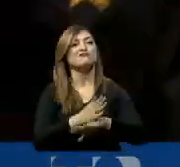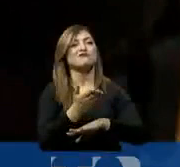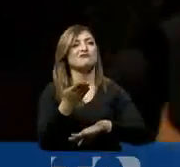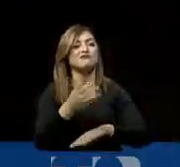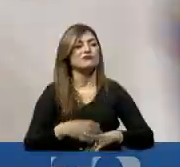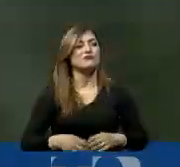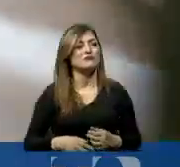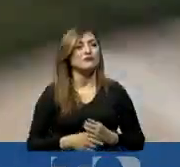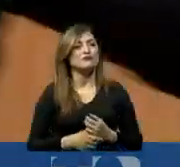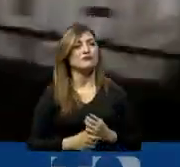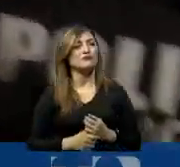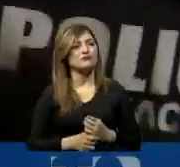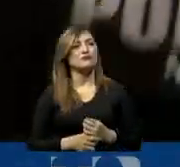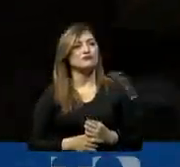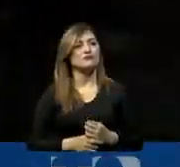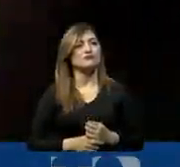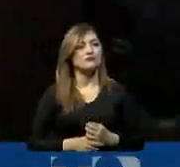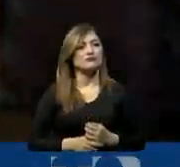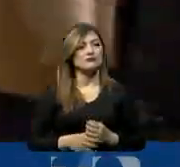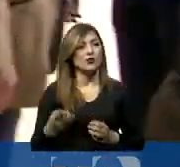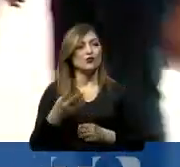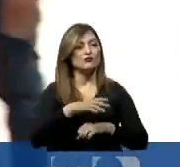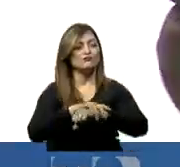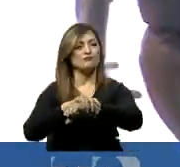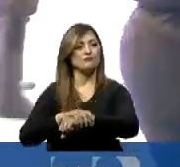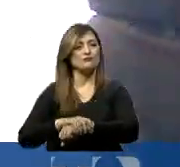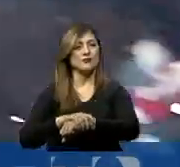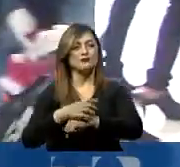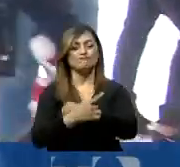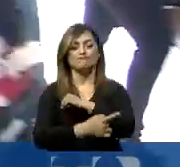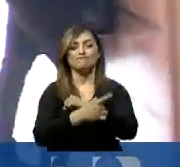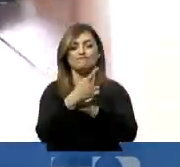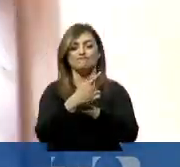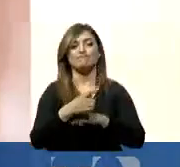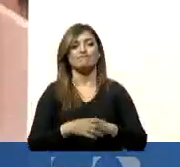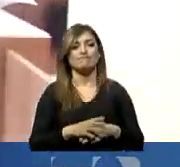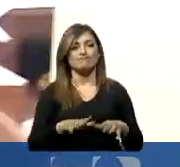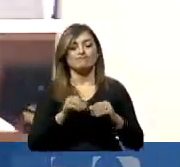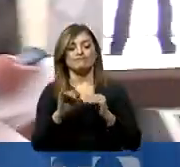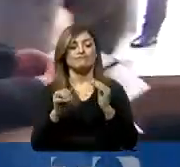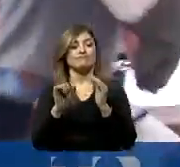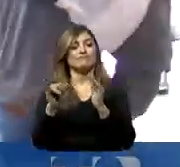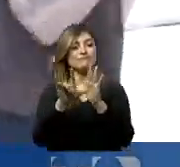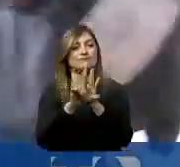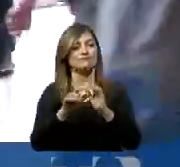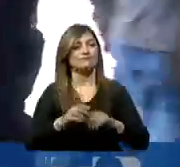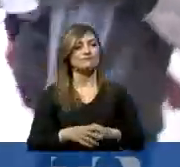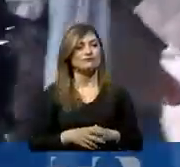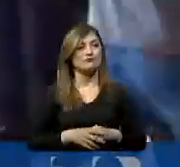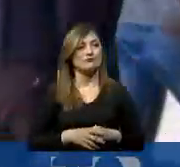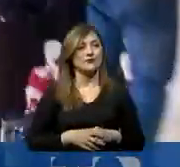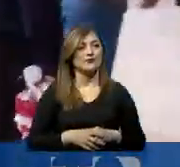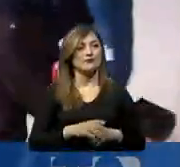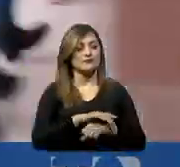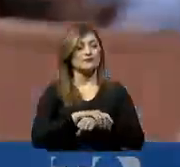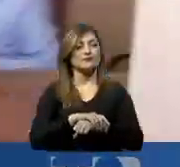de delito en el que incurrieron, la pareja que ya se encuentra detenida podría enfrentar cargos por adopción ilegal, que conlleva una pena privativa de